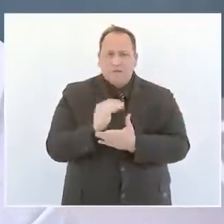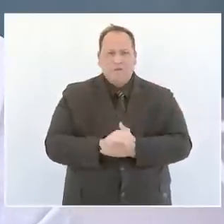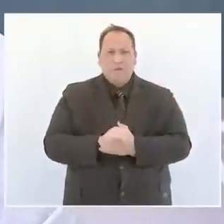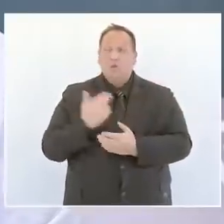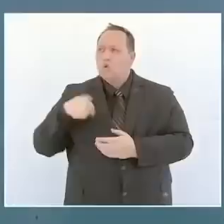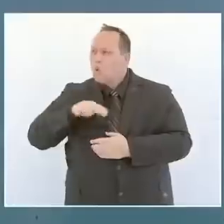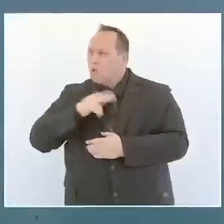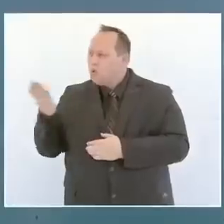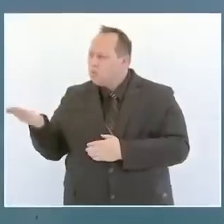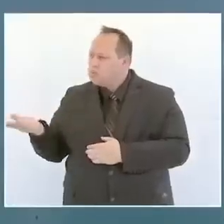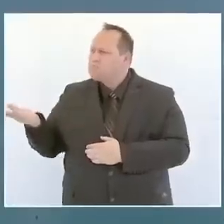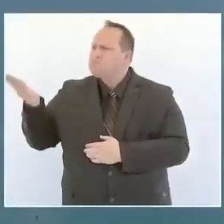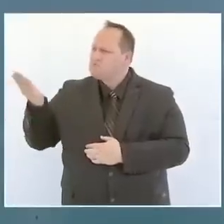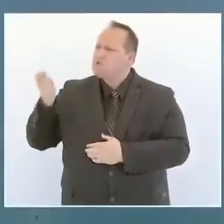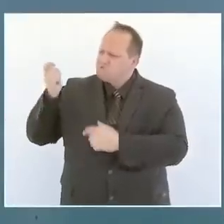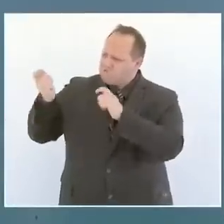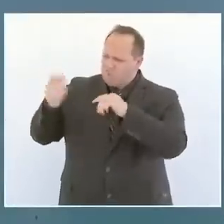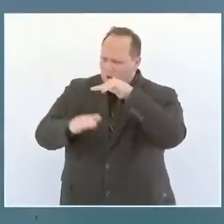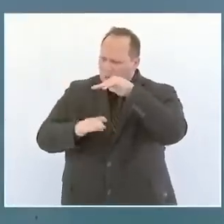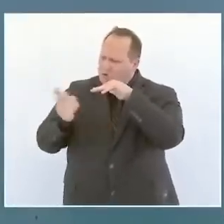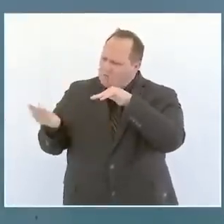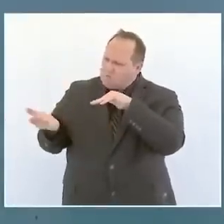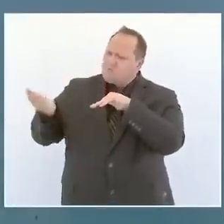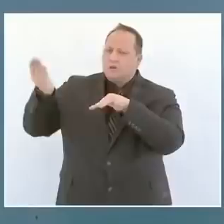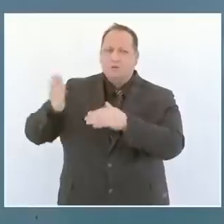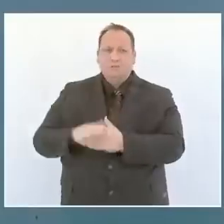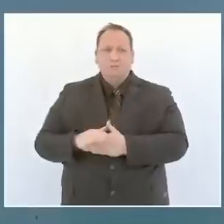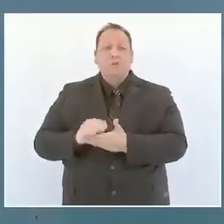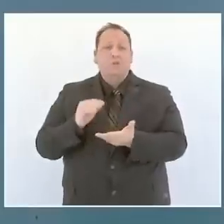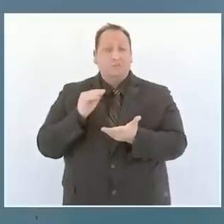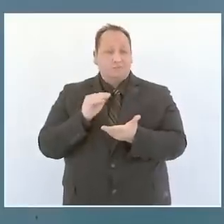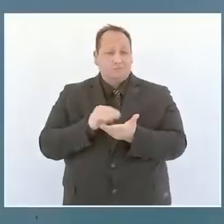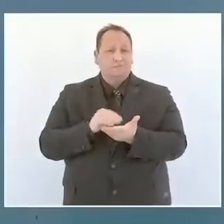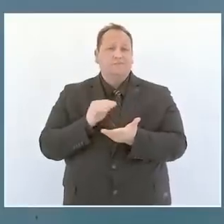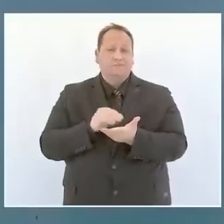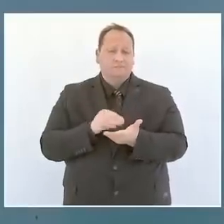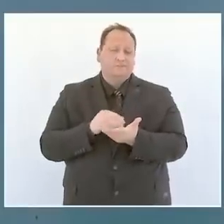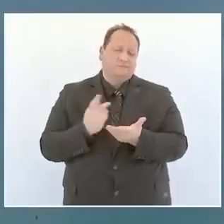Aumentamos el salario y de todas maneras,